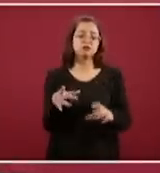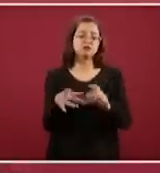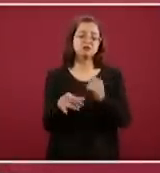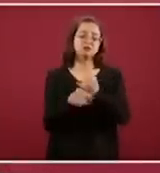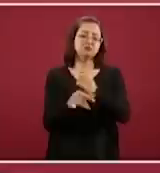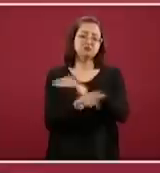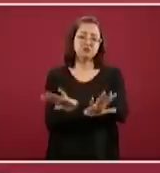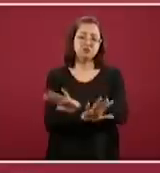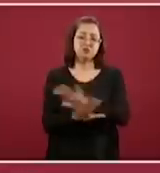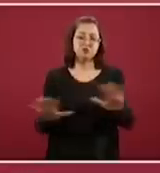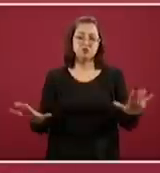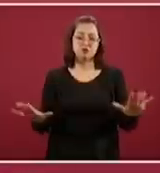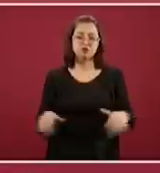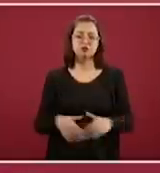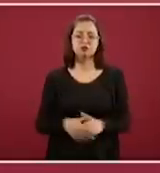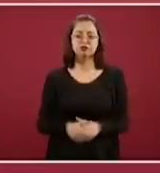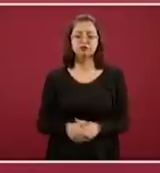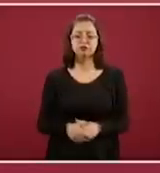informar a ustedes.